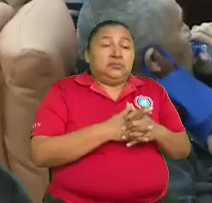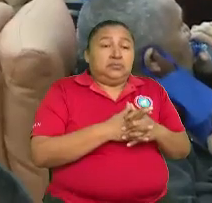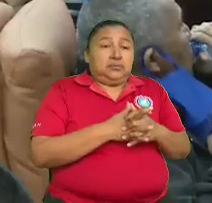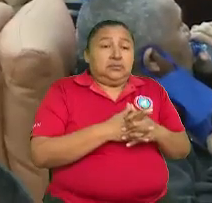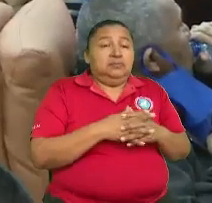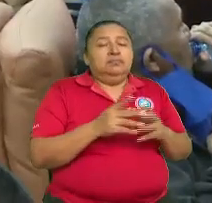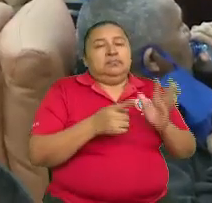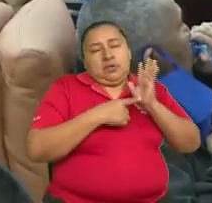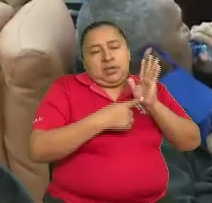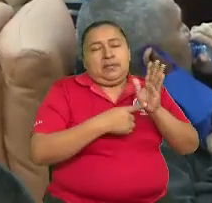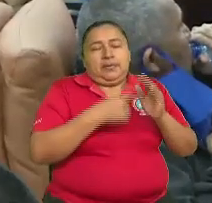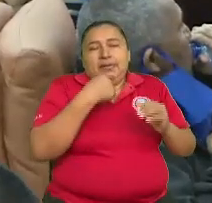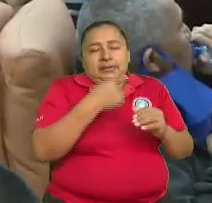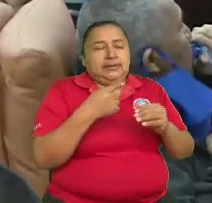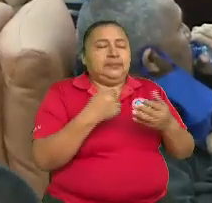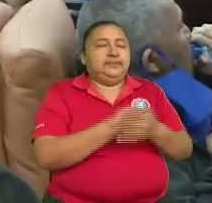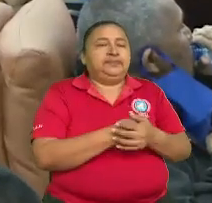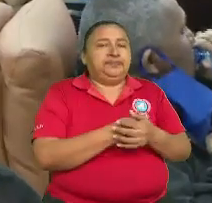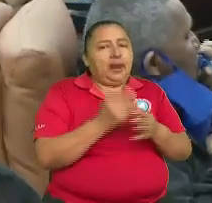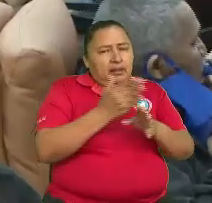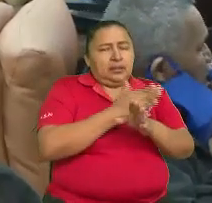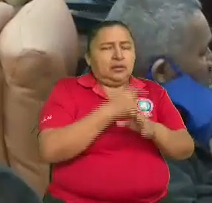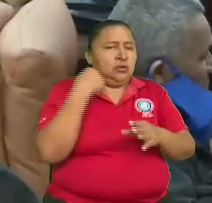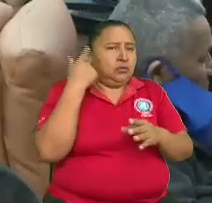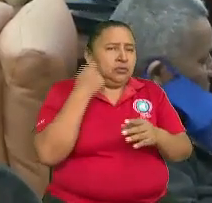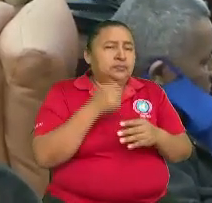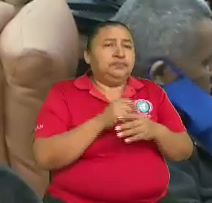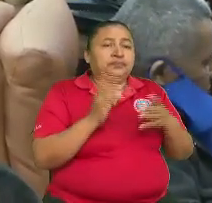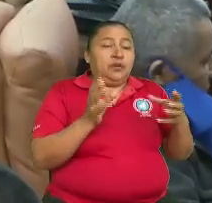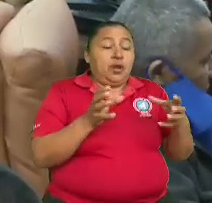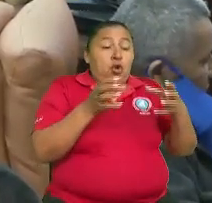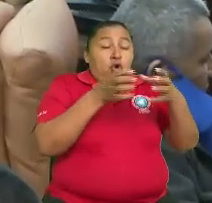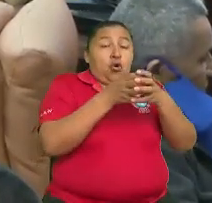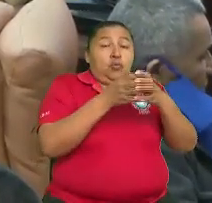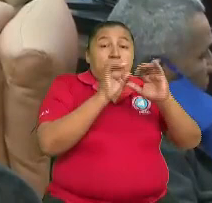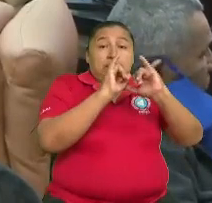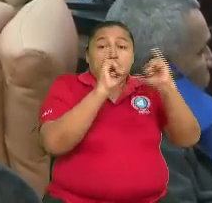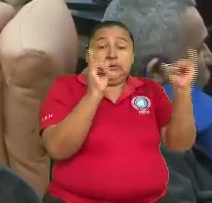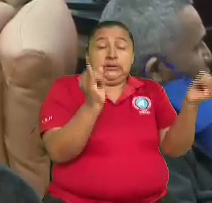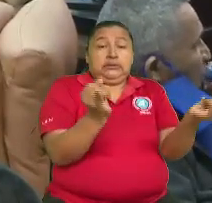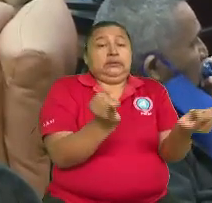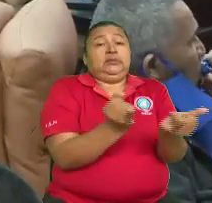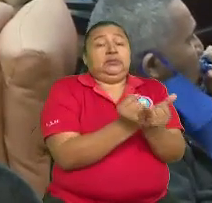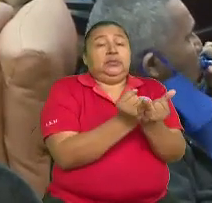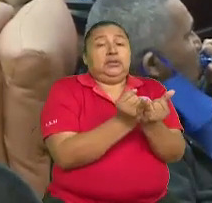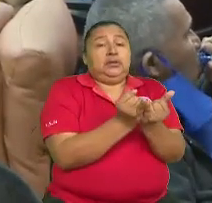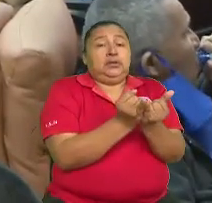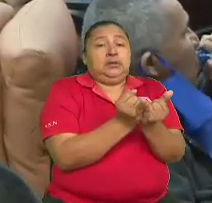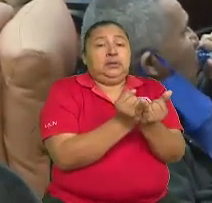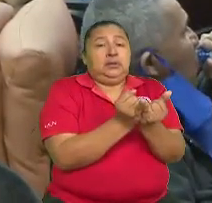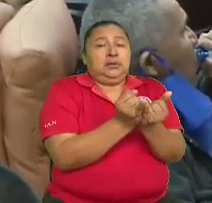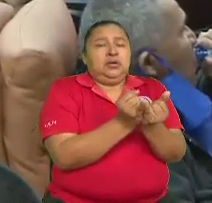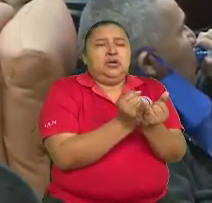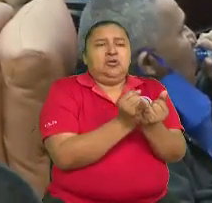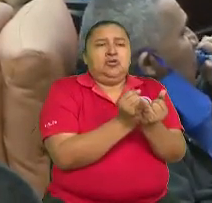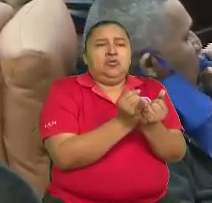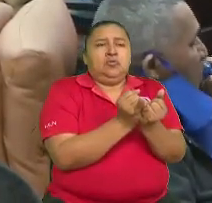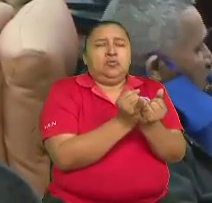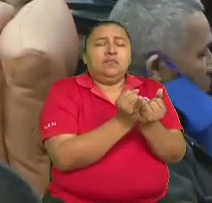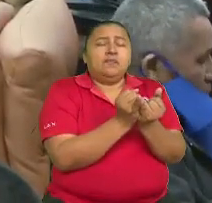Decir, por ejemplo, que la comunidad internacional no ha tenido